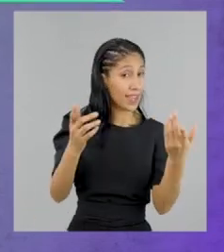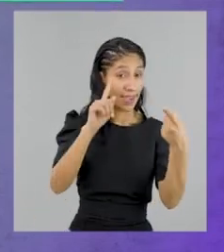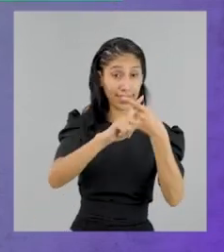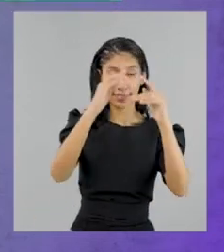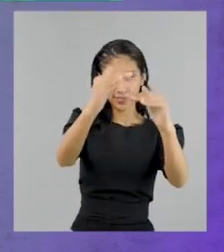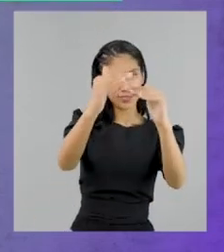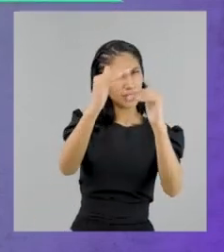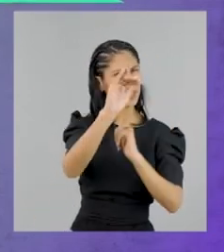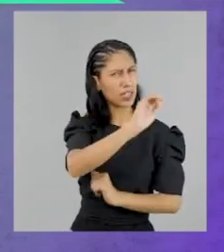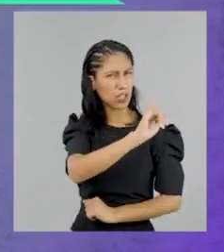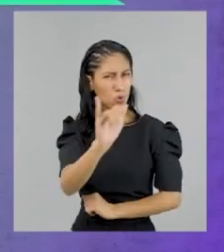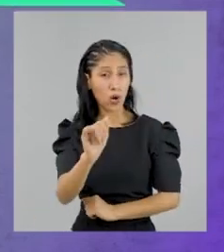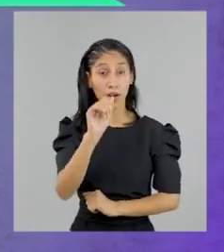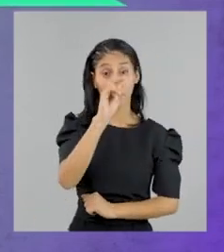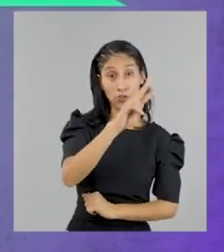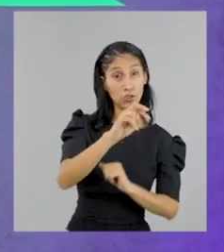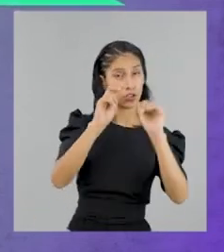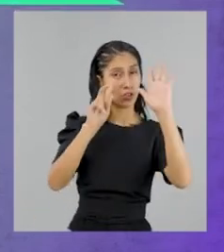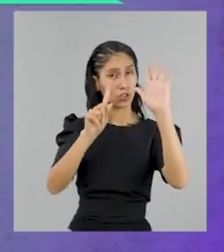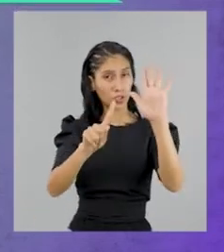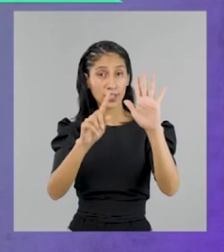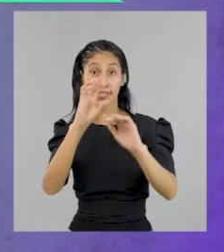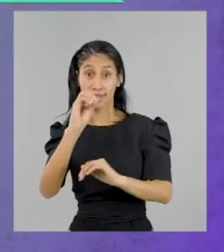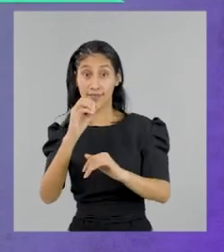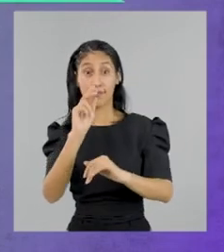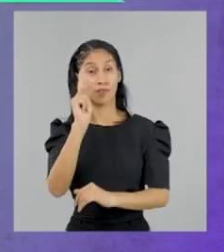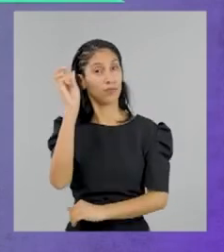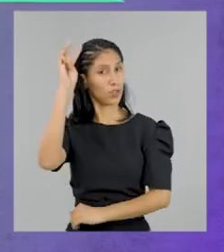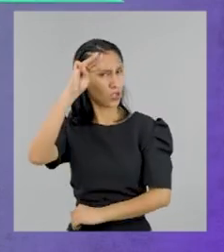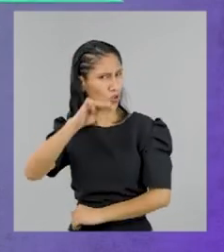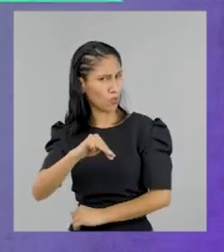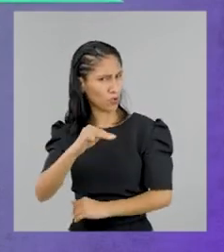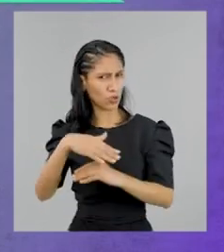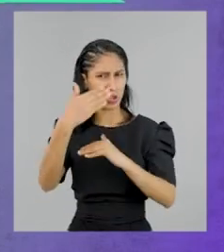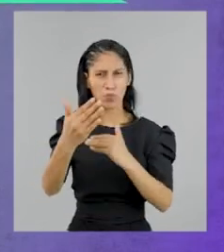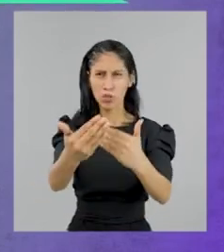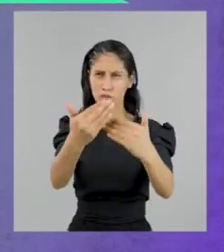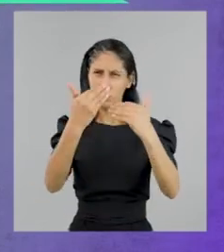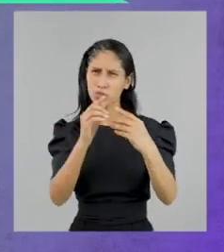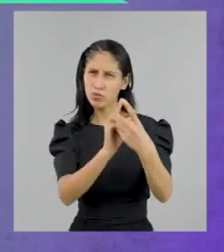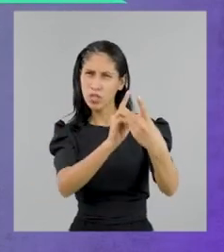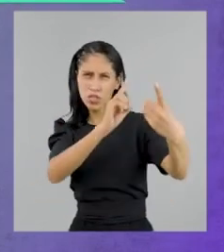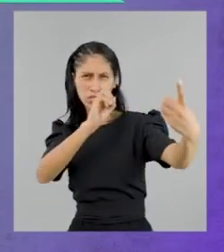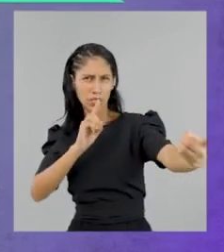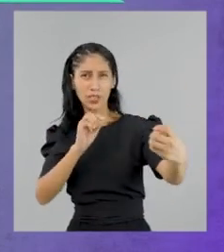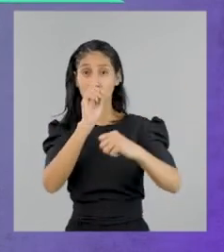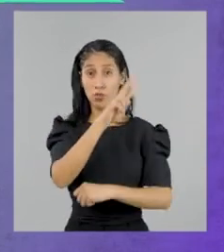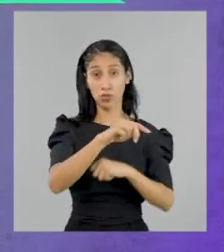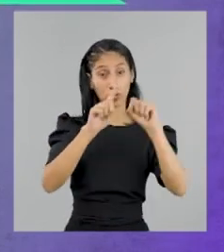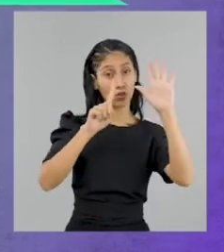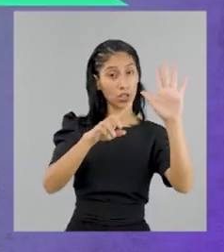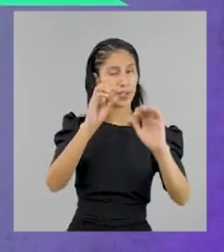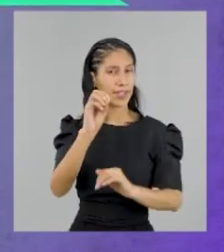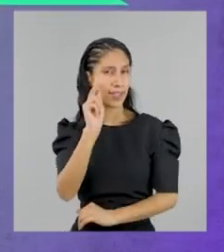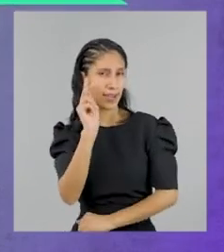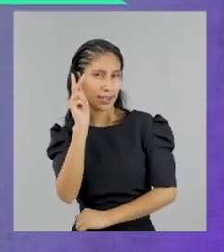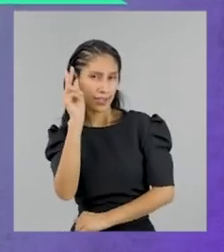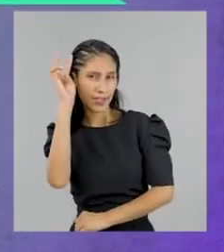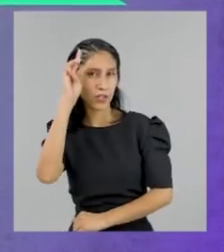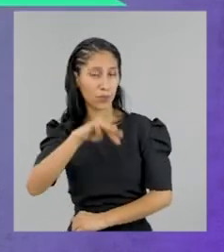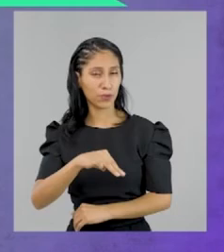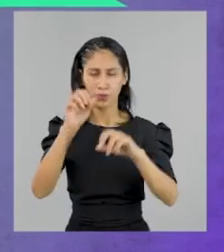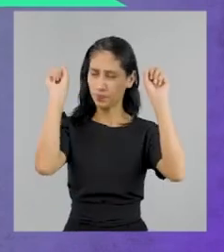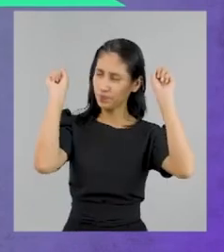67.600. X igual 260 kilómetros. Se encuentran a una distancia de